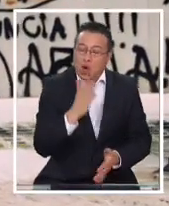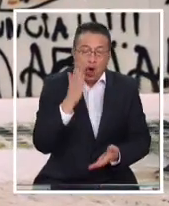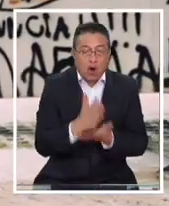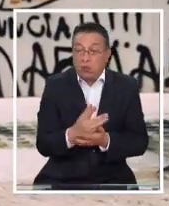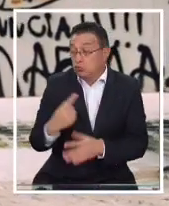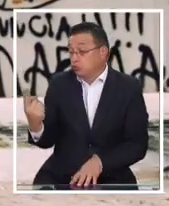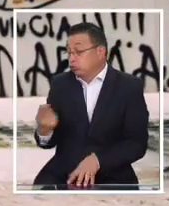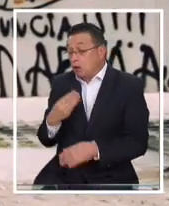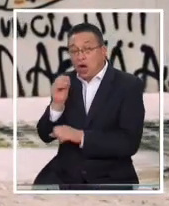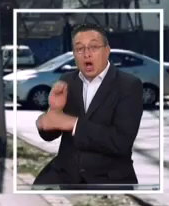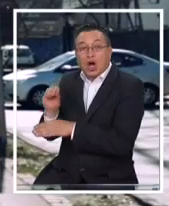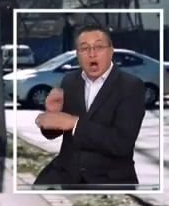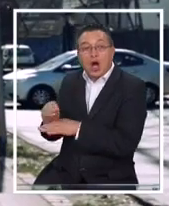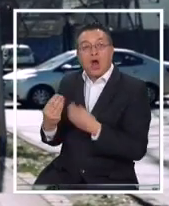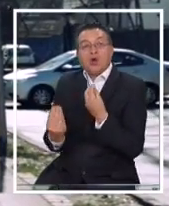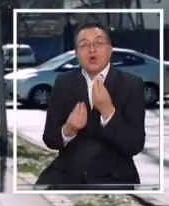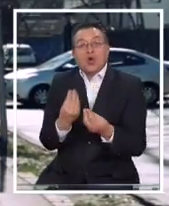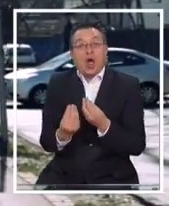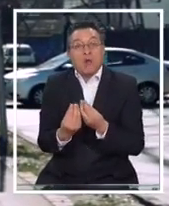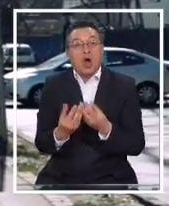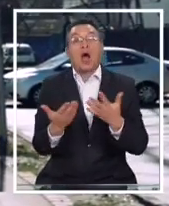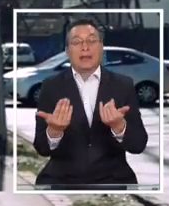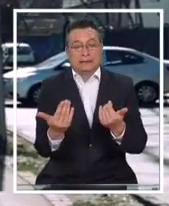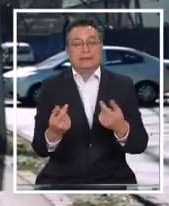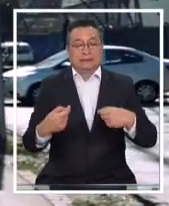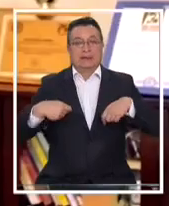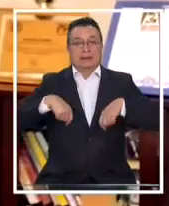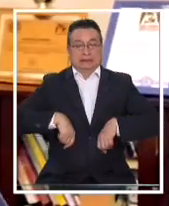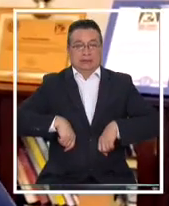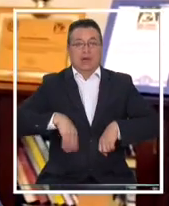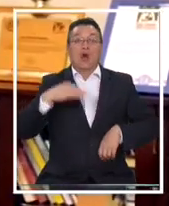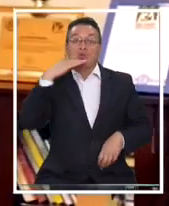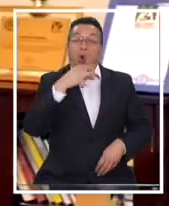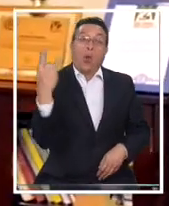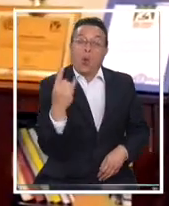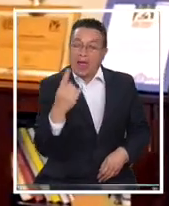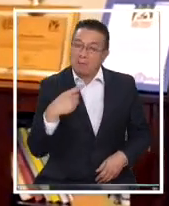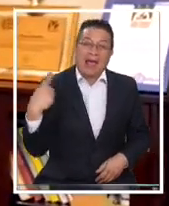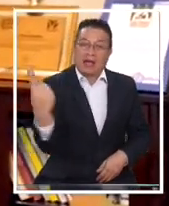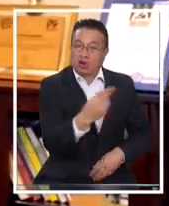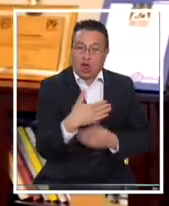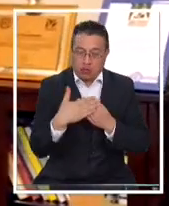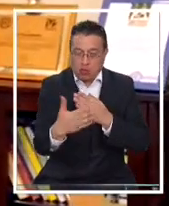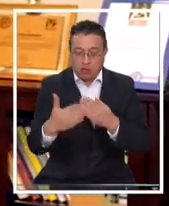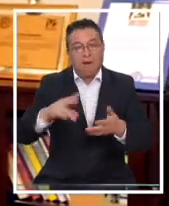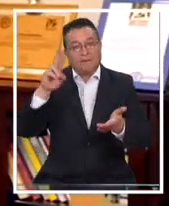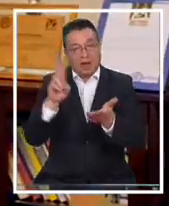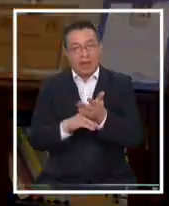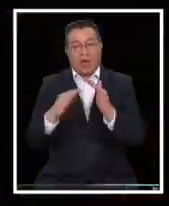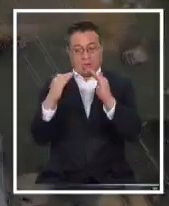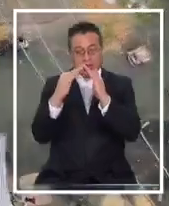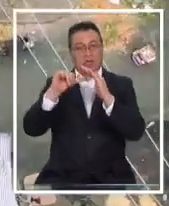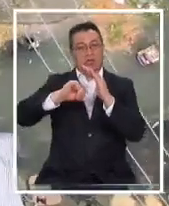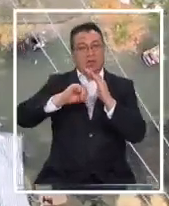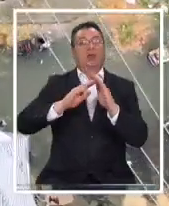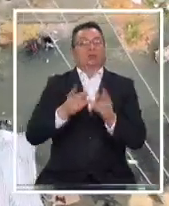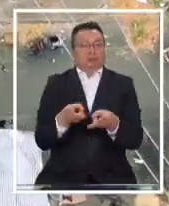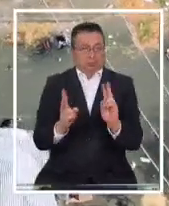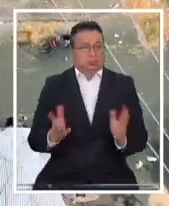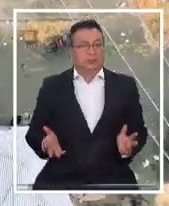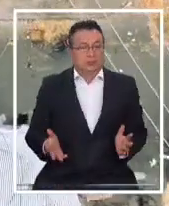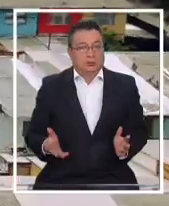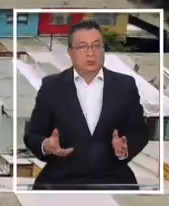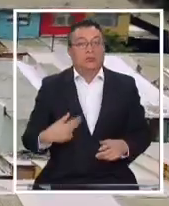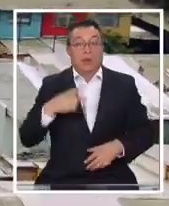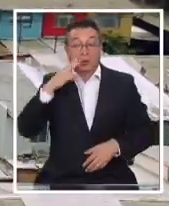gente no come. Que se requiere un ingreso universal de emergencia para que la gente de verdad pueda hacer su cuarentena. Estar sin trabajo